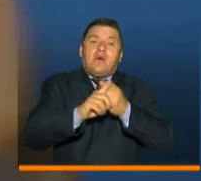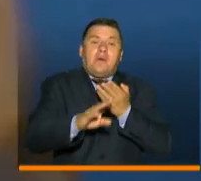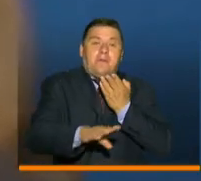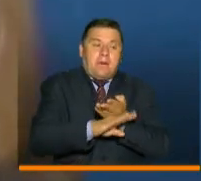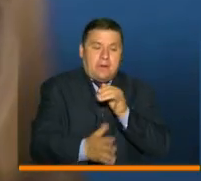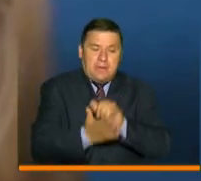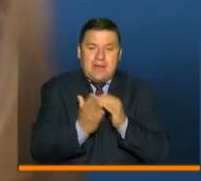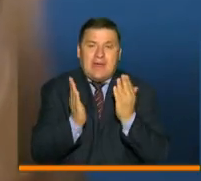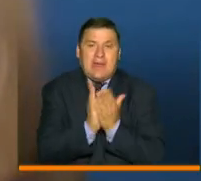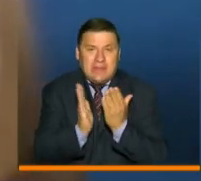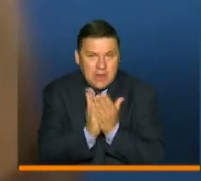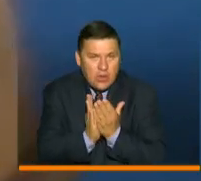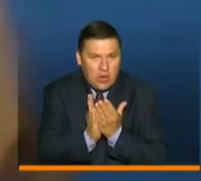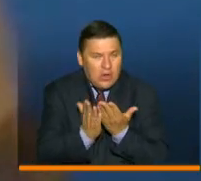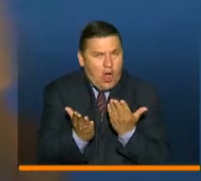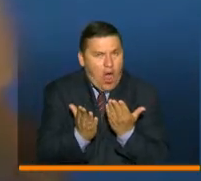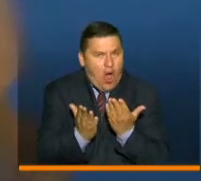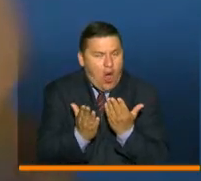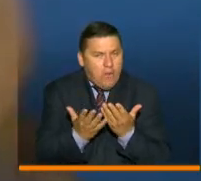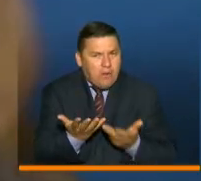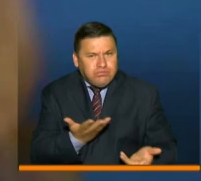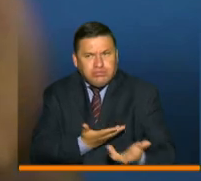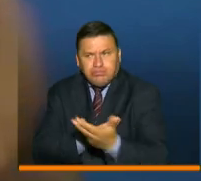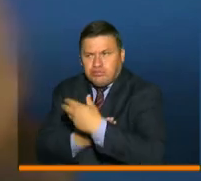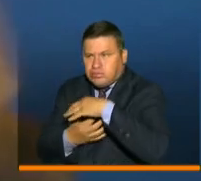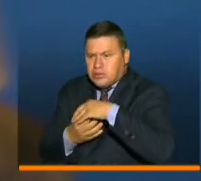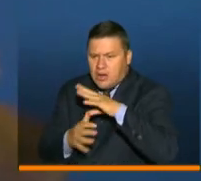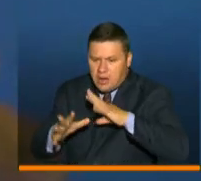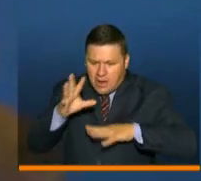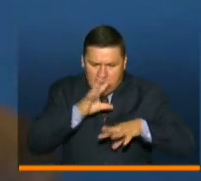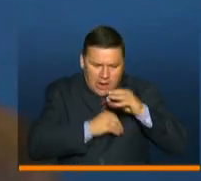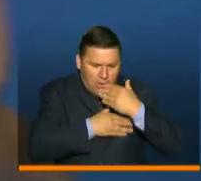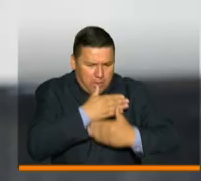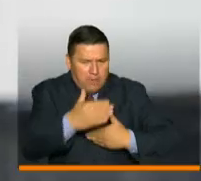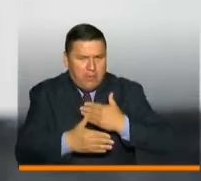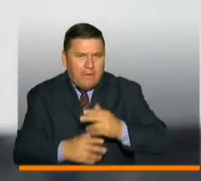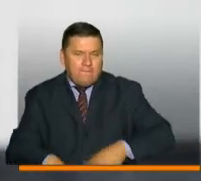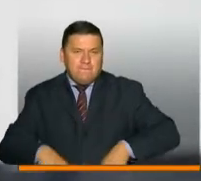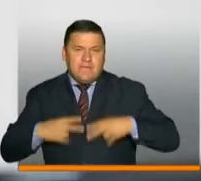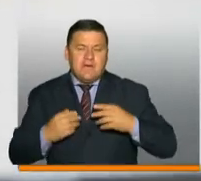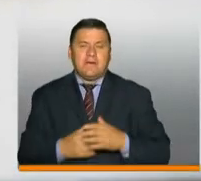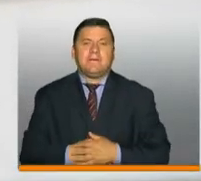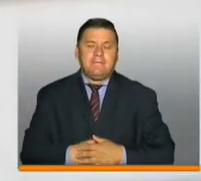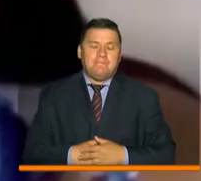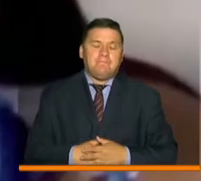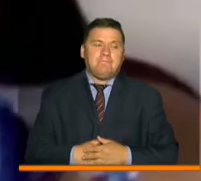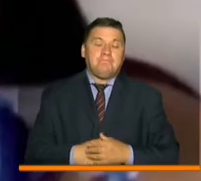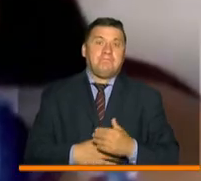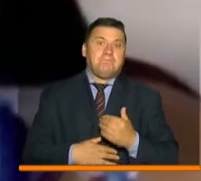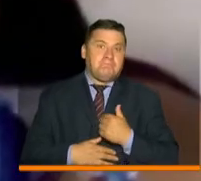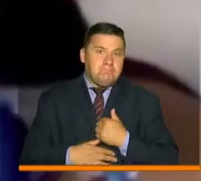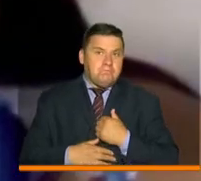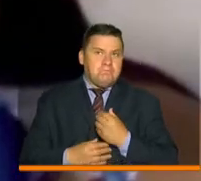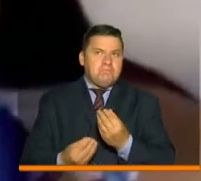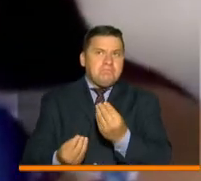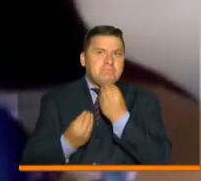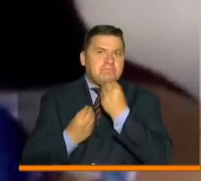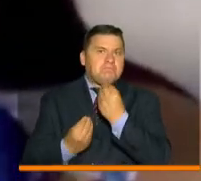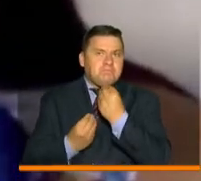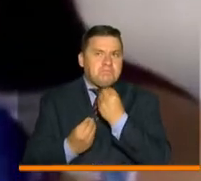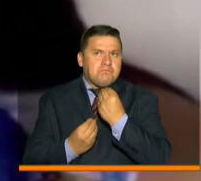mismo de la educación, sobre las condiciones entre el aprendizaje y la vida. También nos